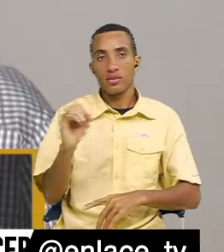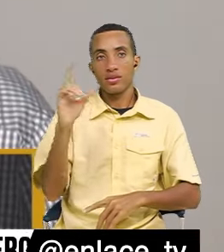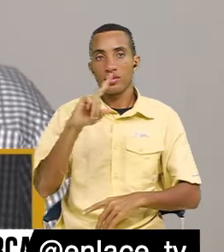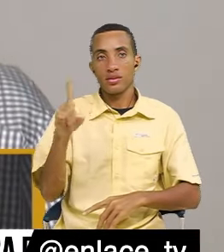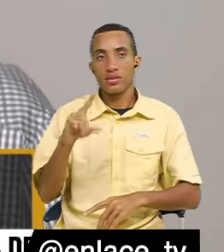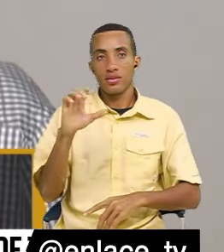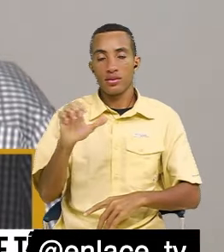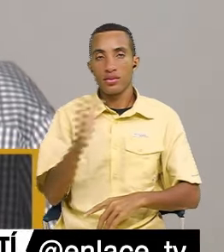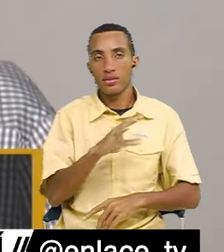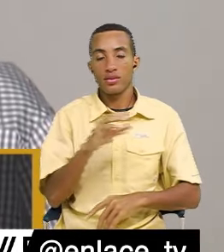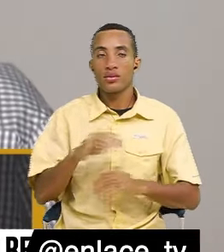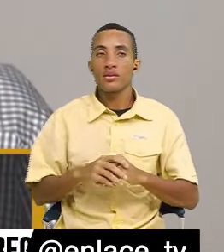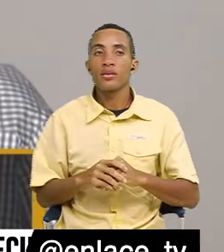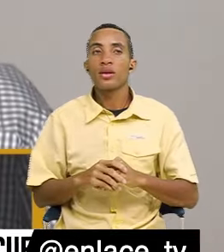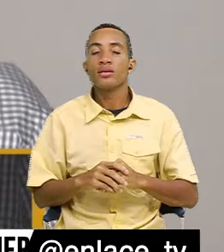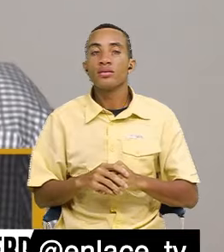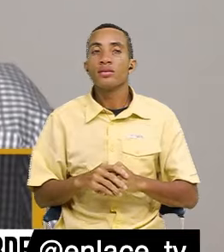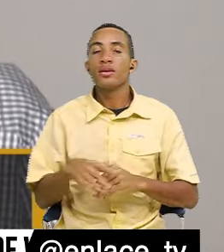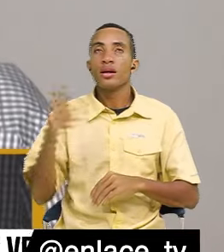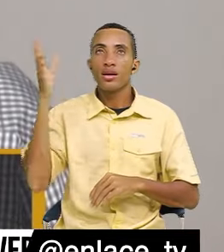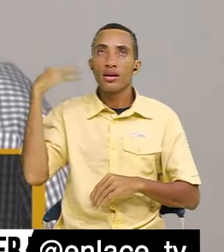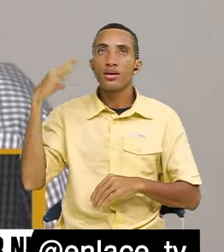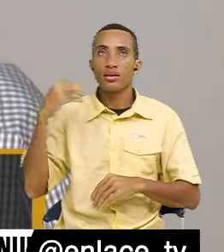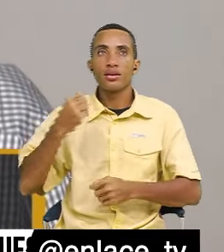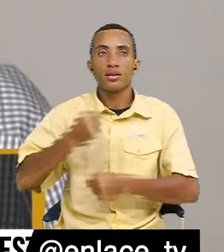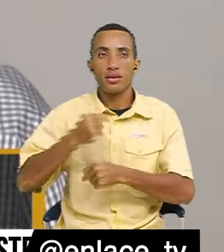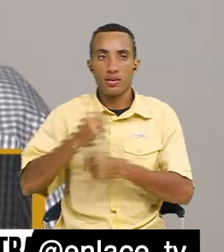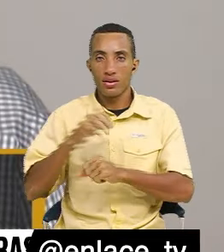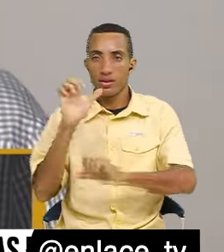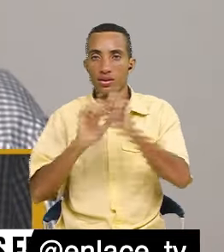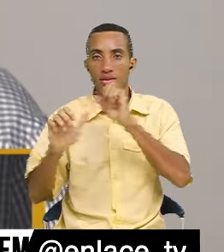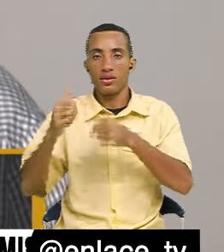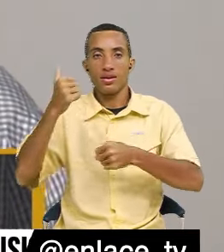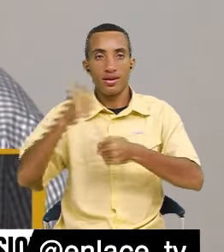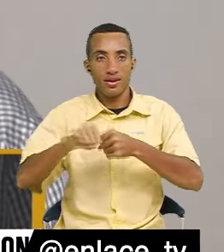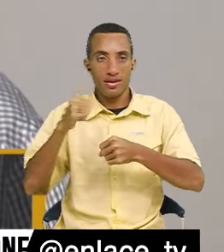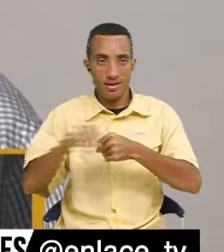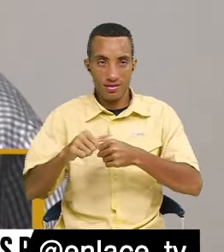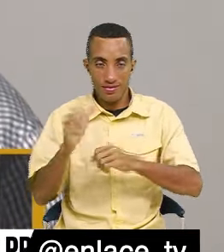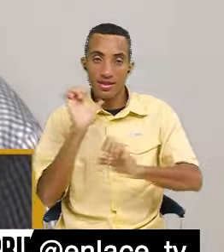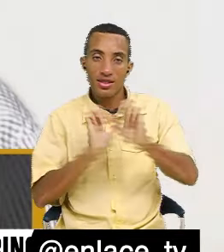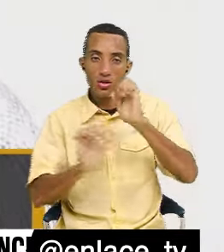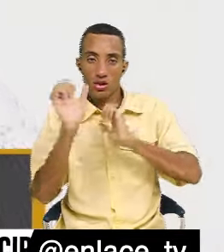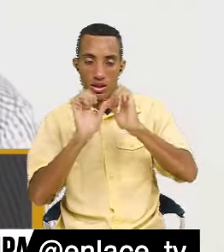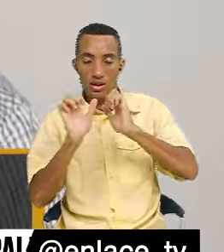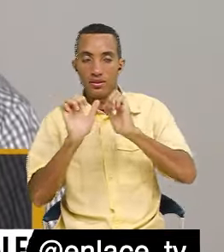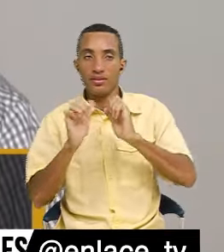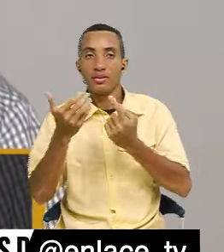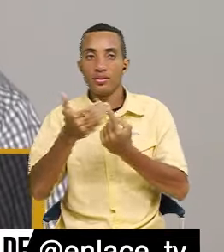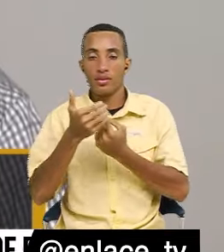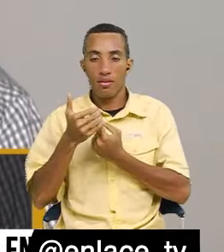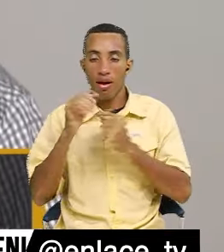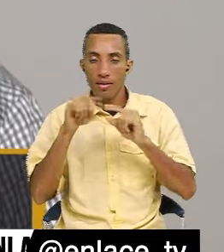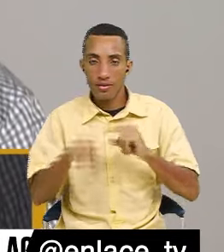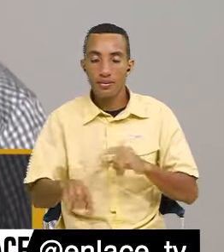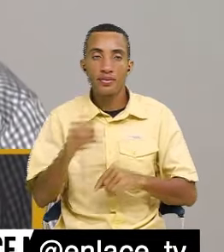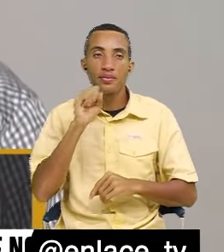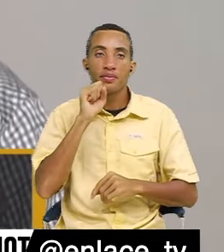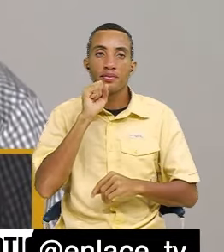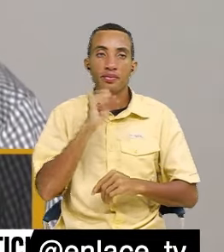y trabajaba para la época de la masacre en seguridad en la empresa Ecopetrol, aquí en Barrancabermeja. Este señor